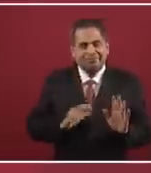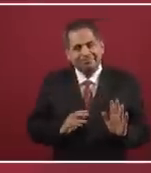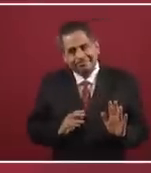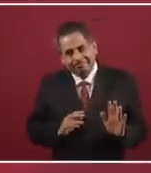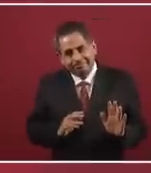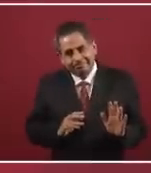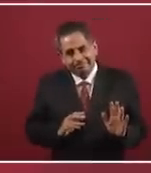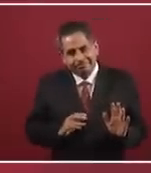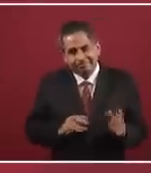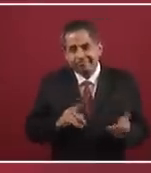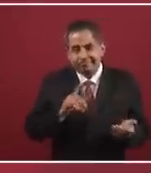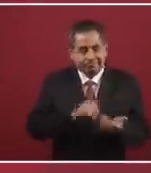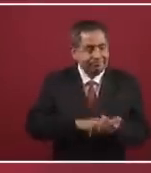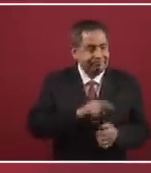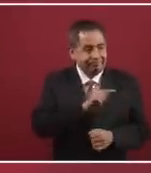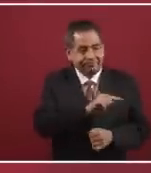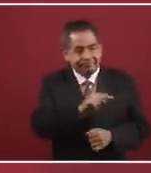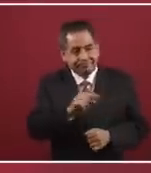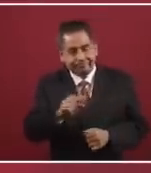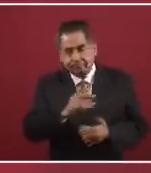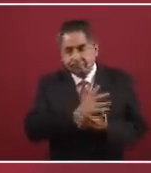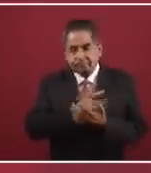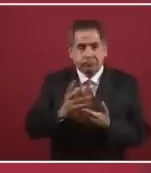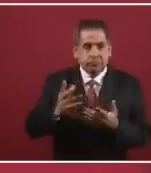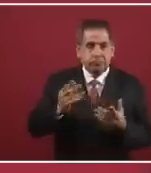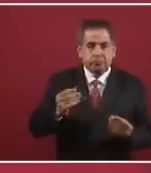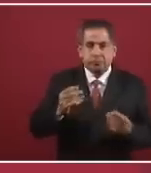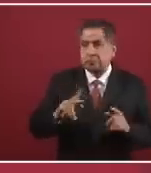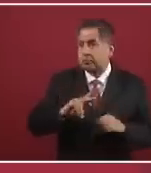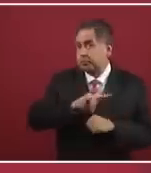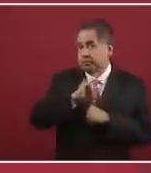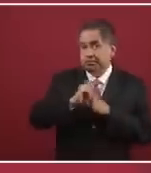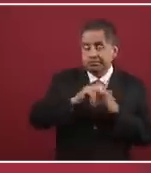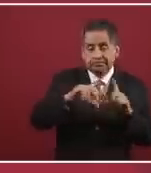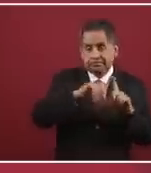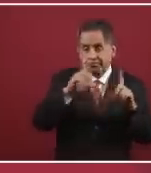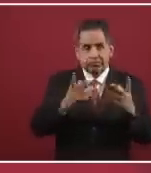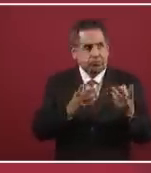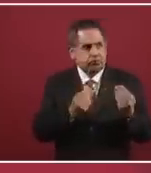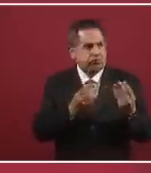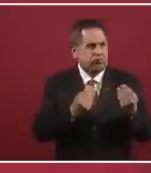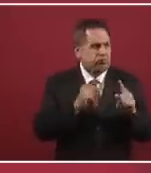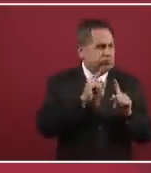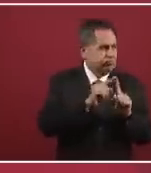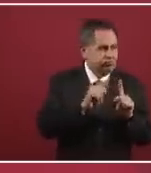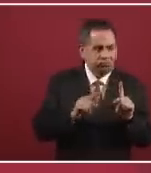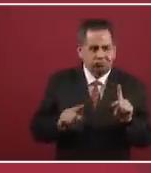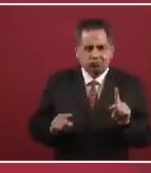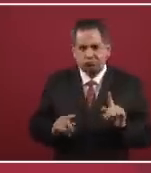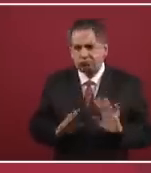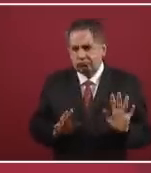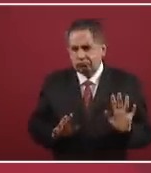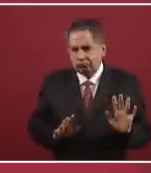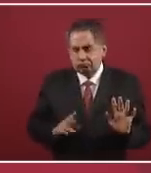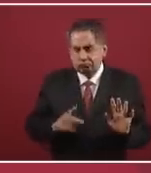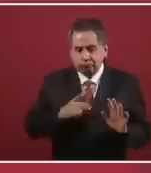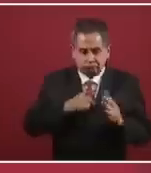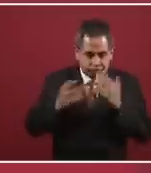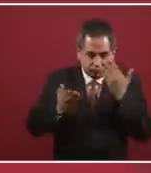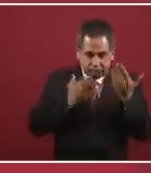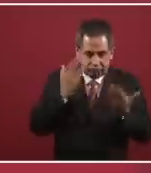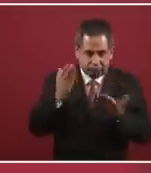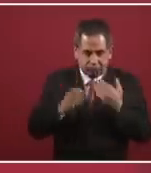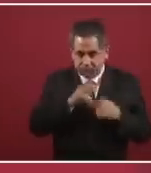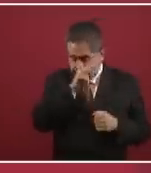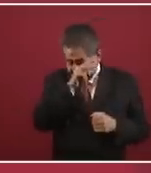que existen en el país se debe de revisar en su momento